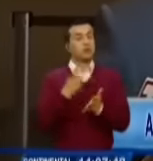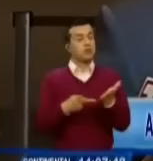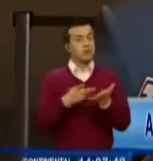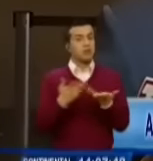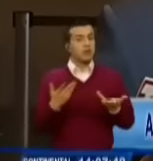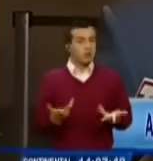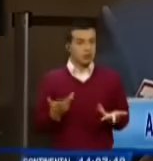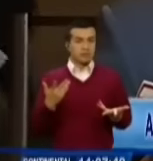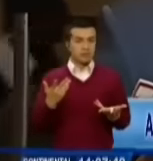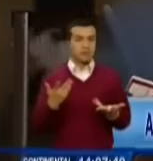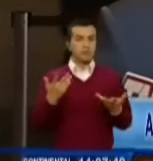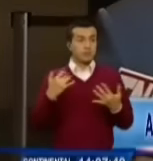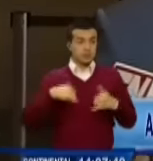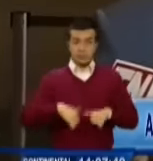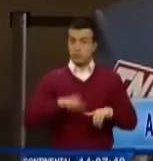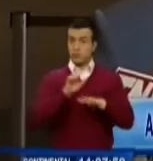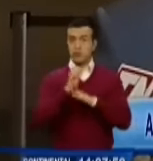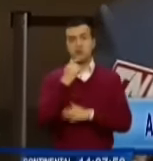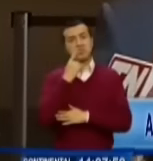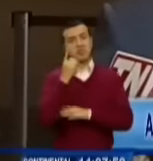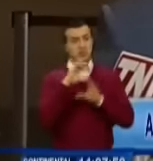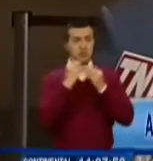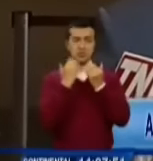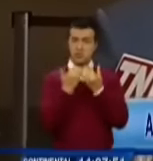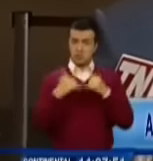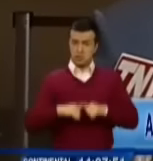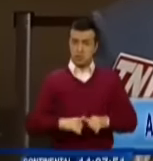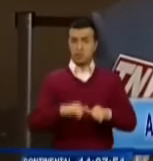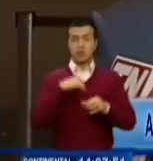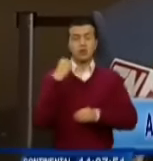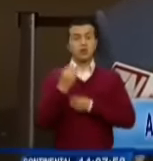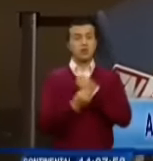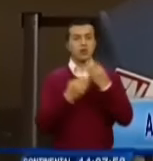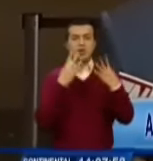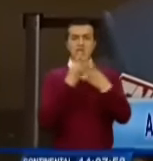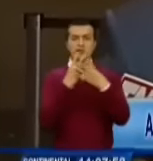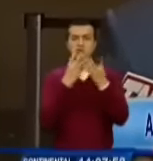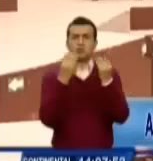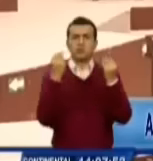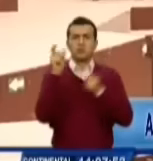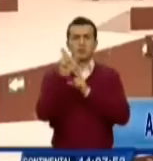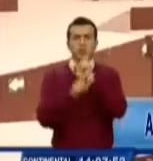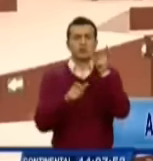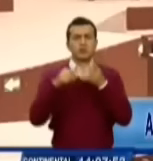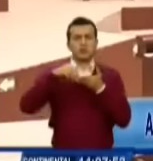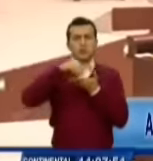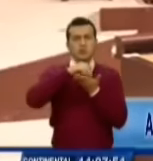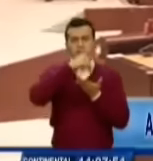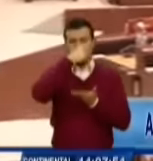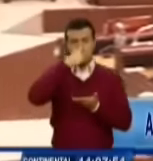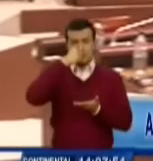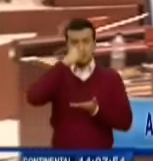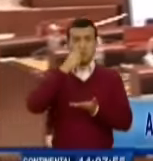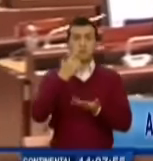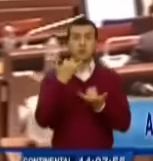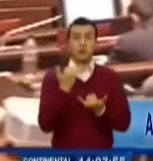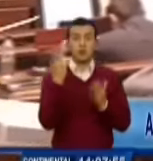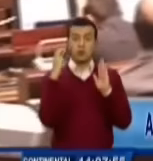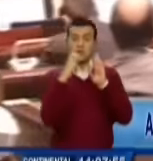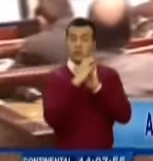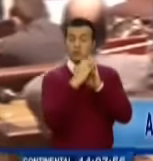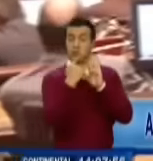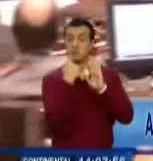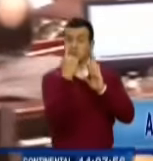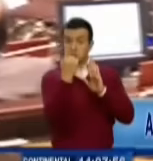que el país insiste en la versión de la comisión, es llenar la cárcel de microtraficantes. Otro acápite que se incluyó en el texto es